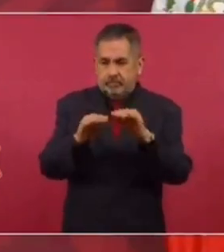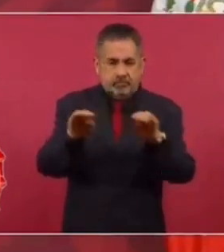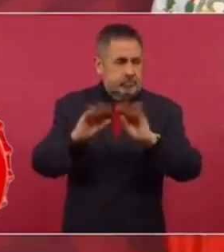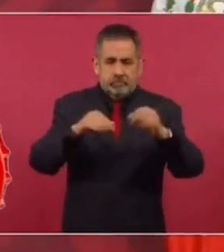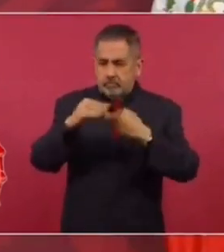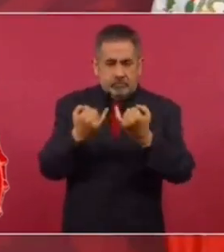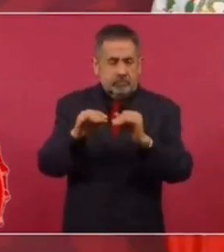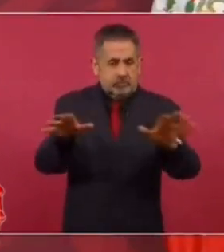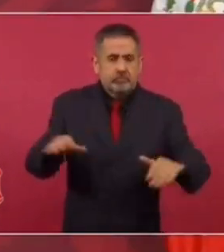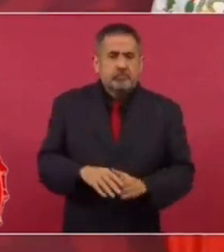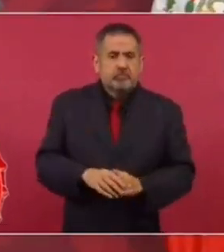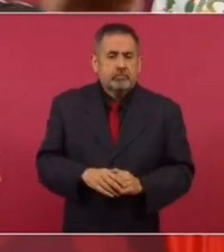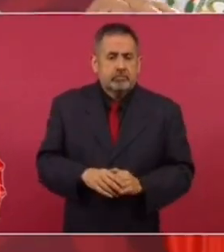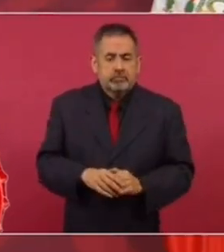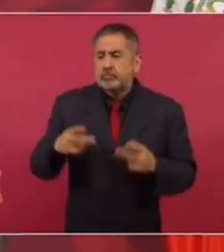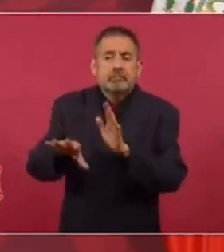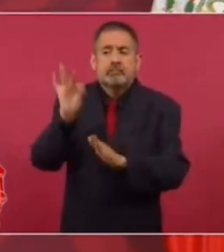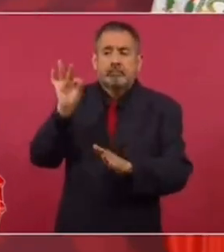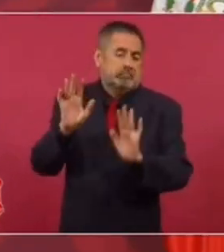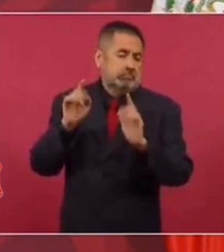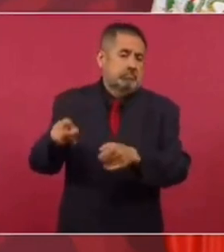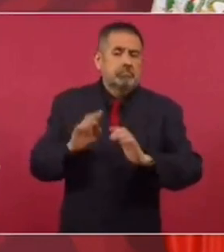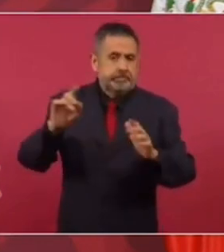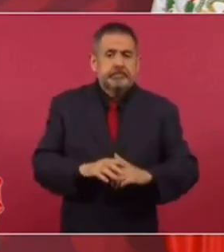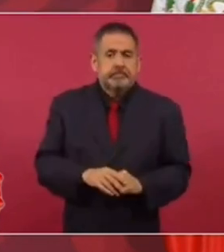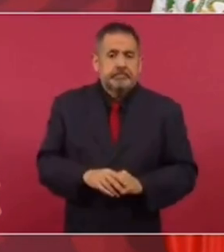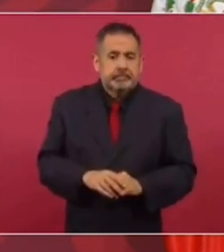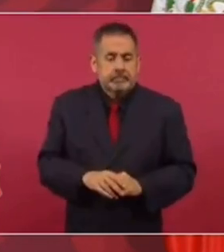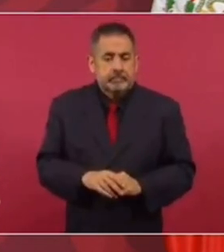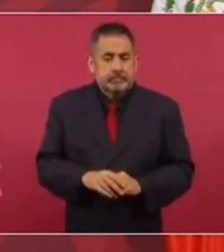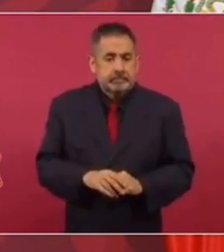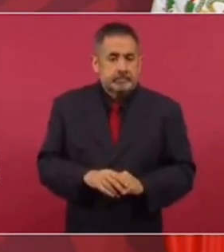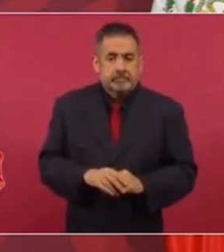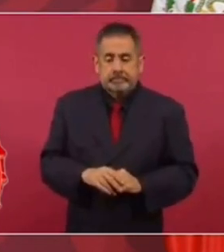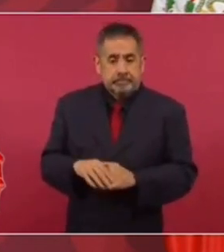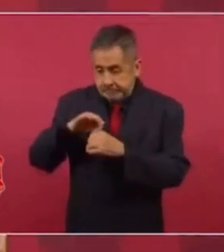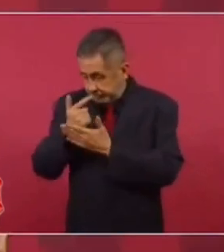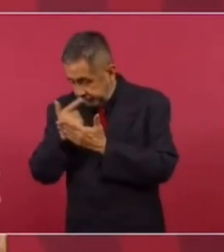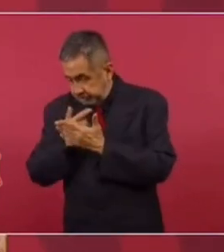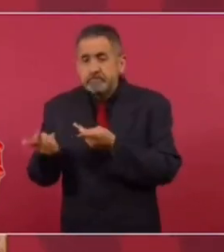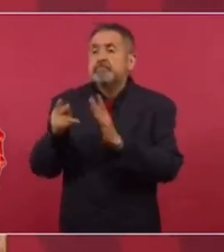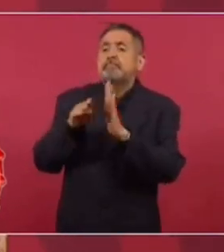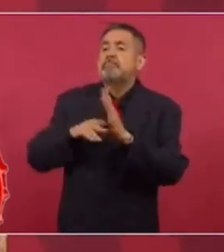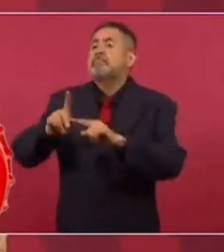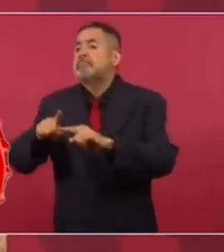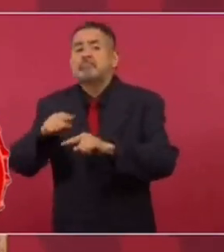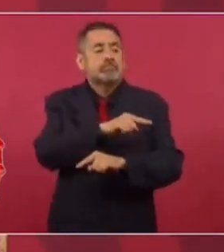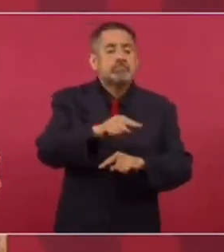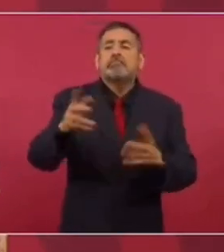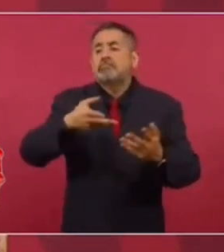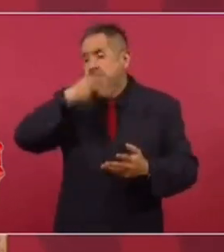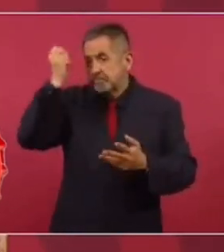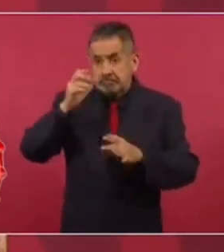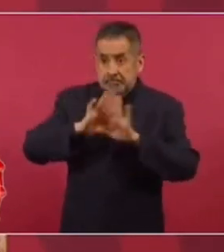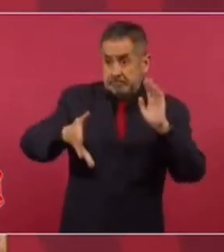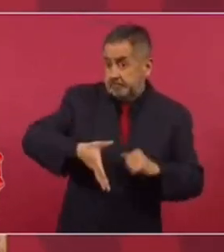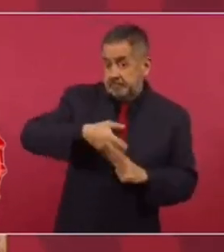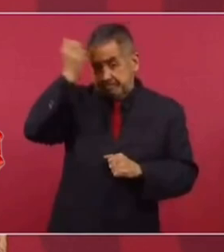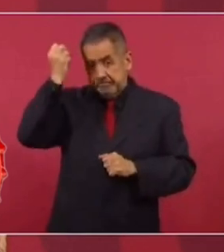claras. Que sea el pueblo el que decida. Y una vez que salga la encuesta y